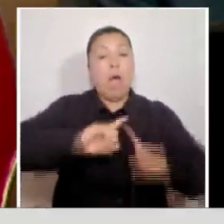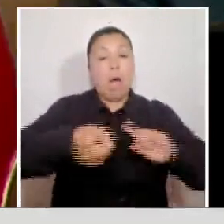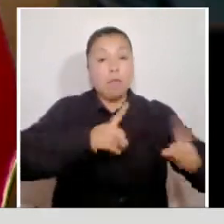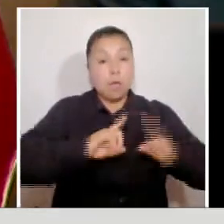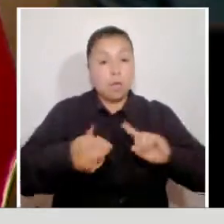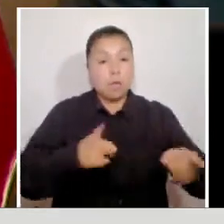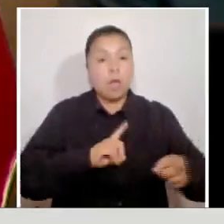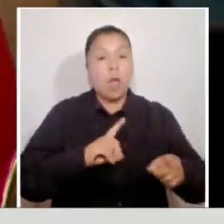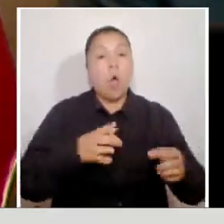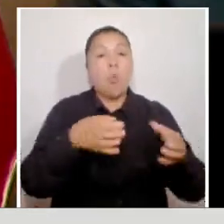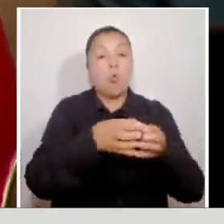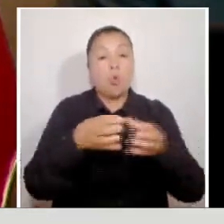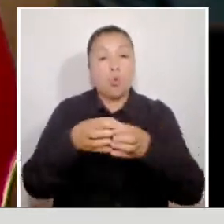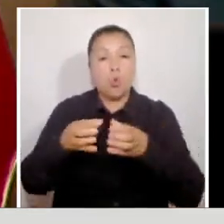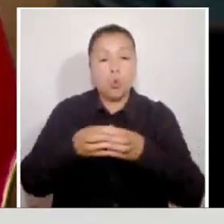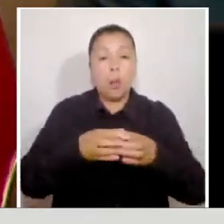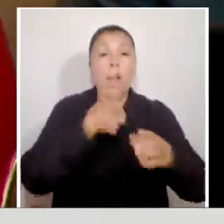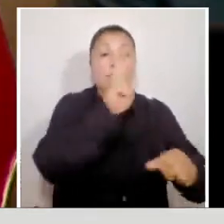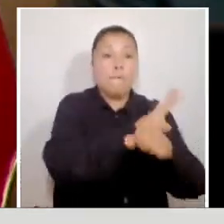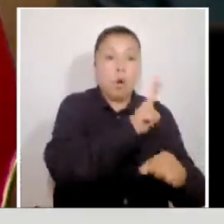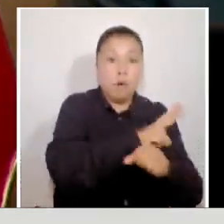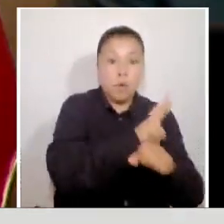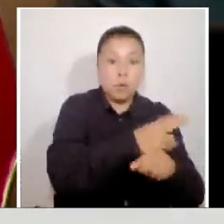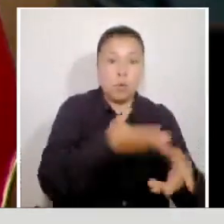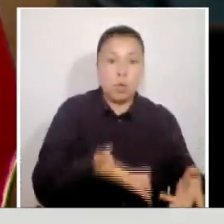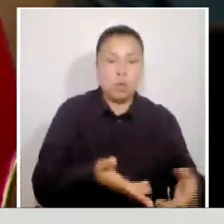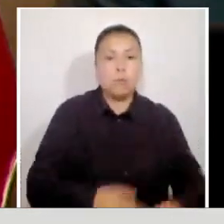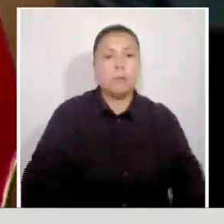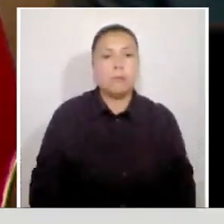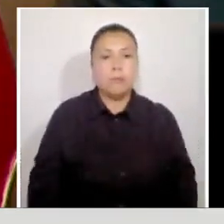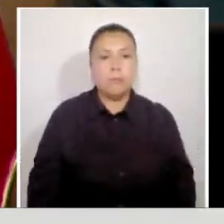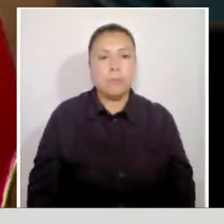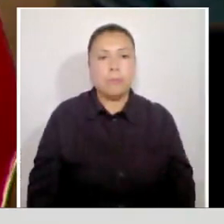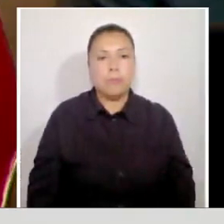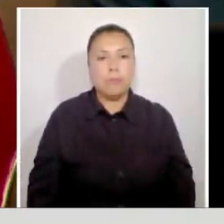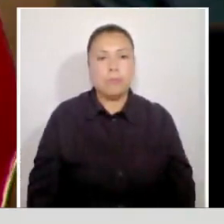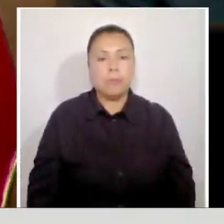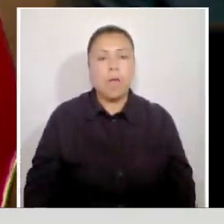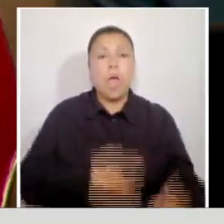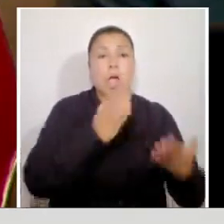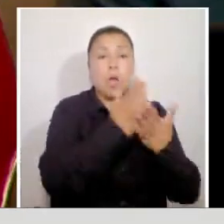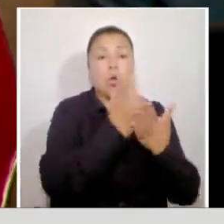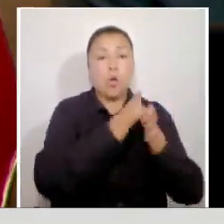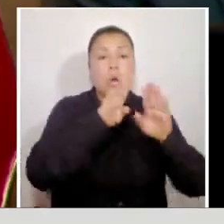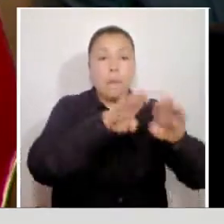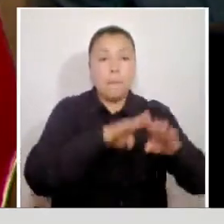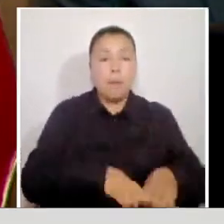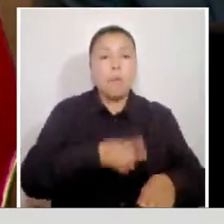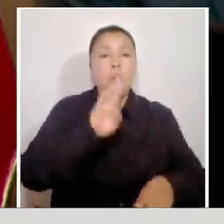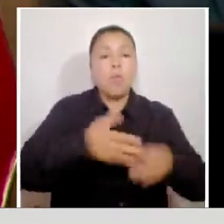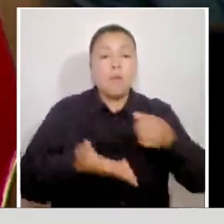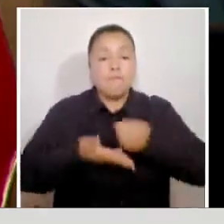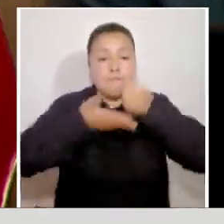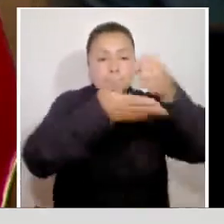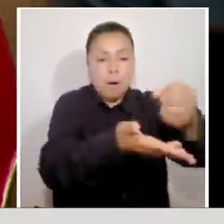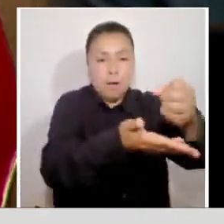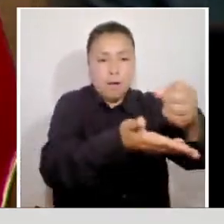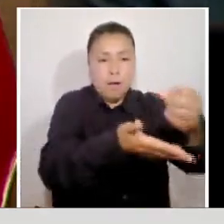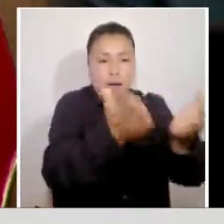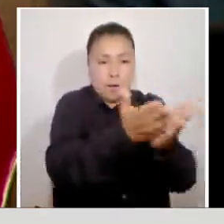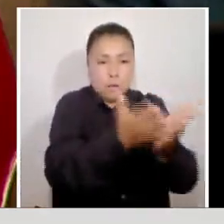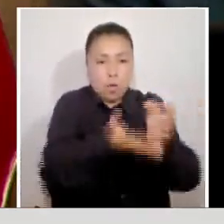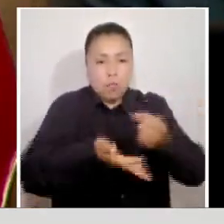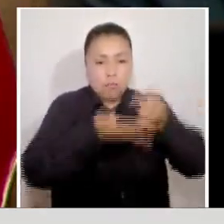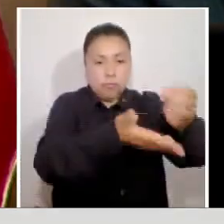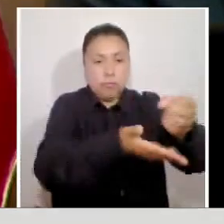cooperativas de profesores y los los colegios mismos deben recibir los fondos directo directo por alumno